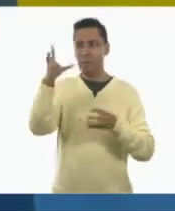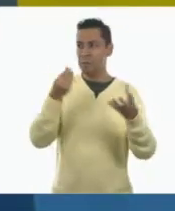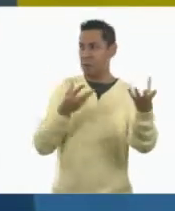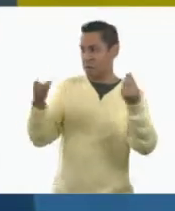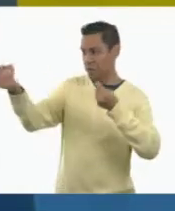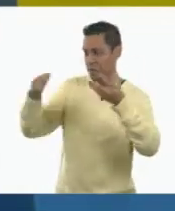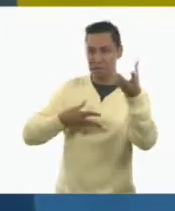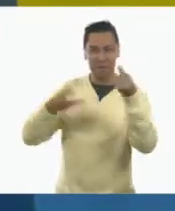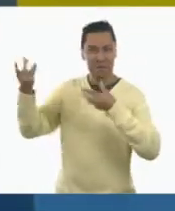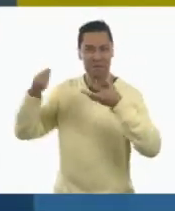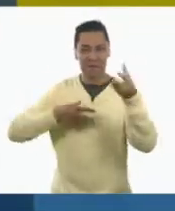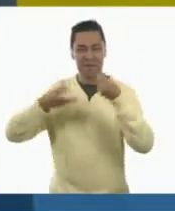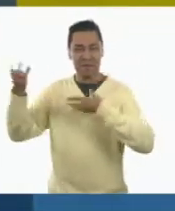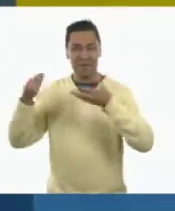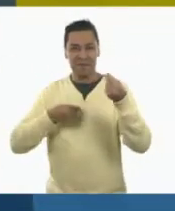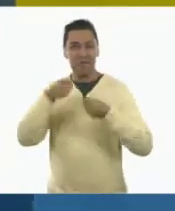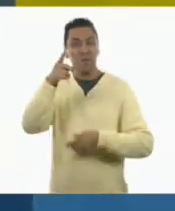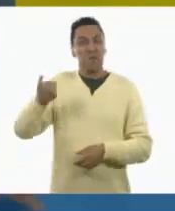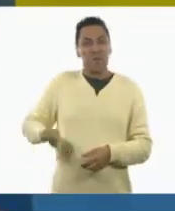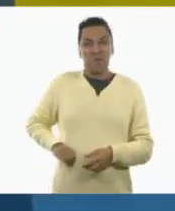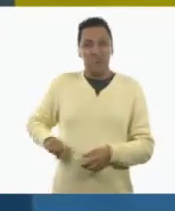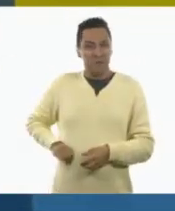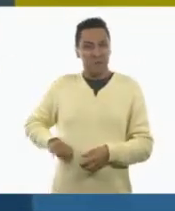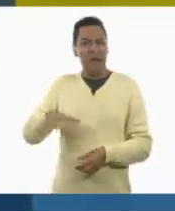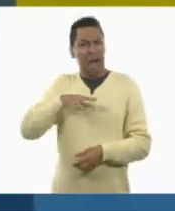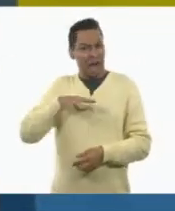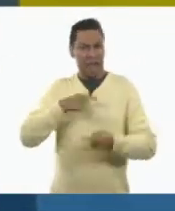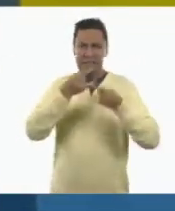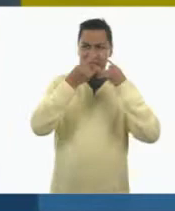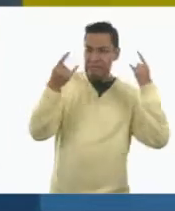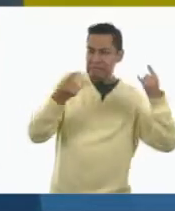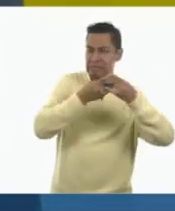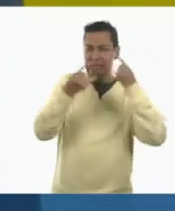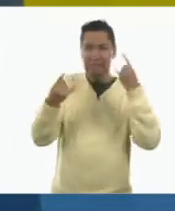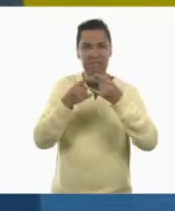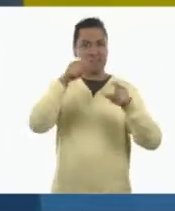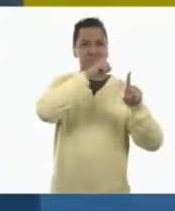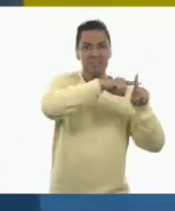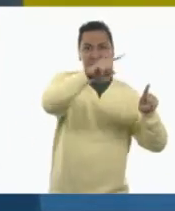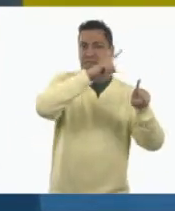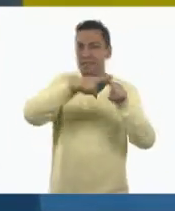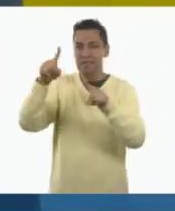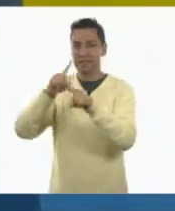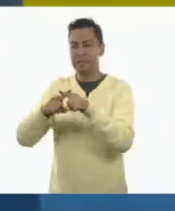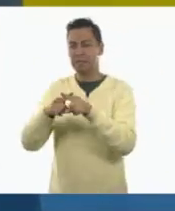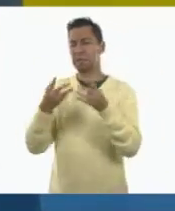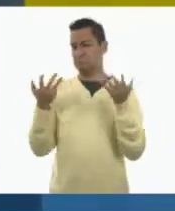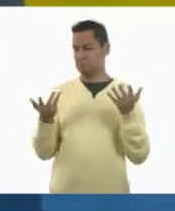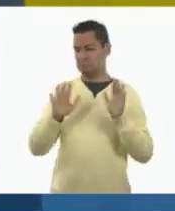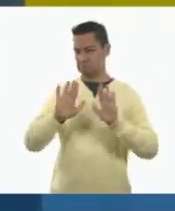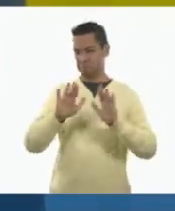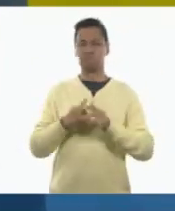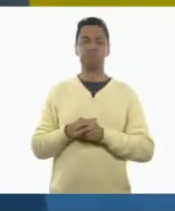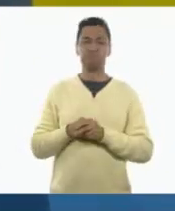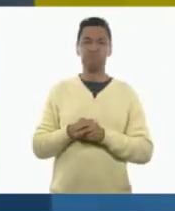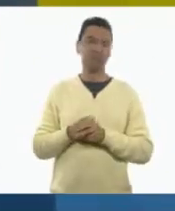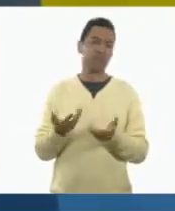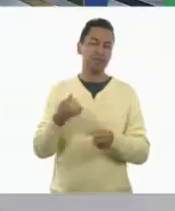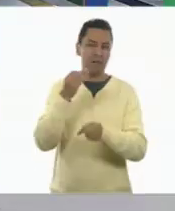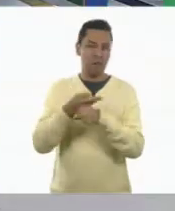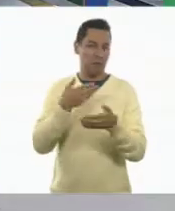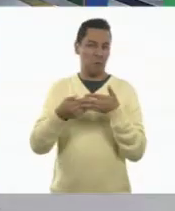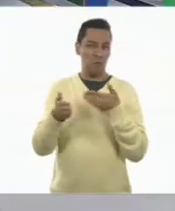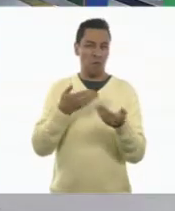entretener mucho porque de verdad hay refranes para todo. Por ejemplo, hay maneras de expresar refranes y ahora que están tan de